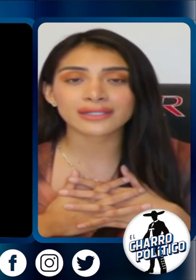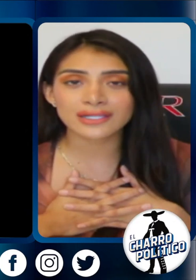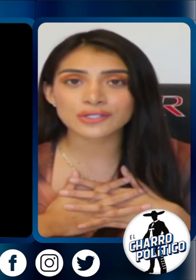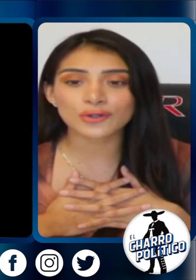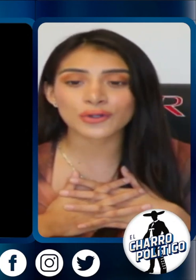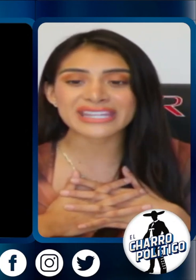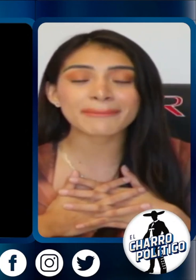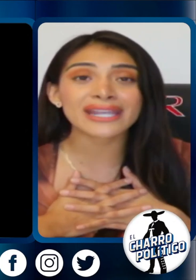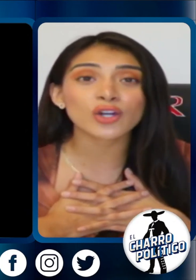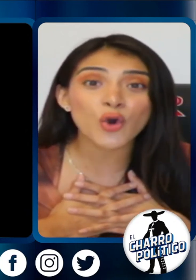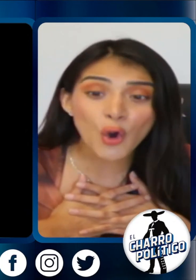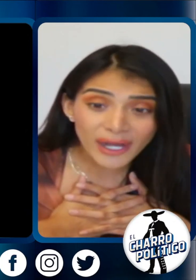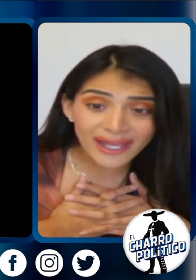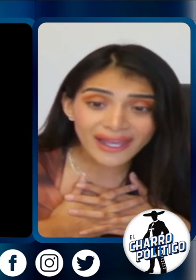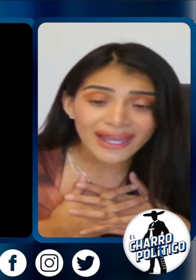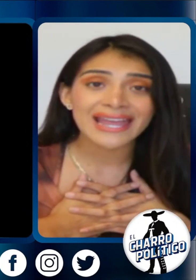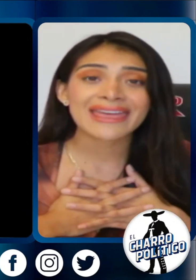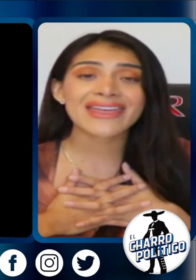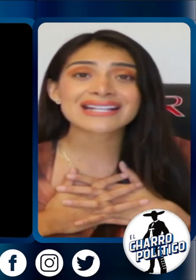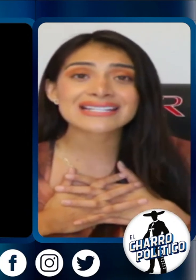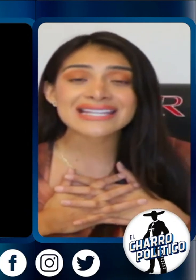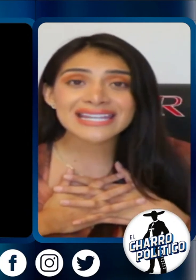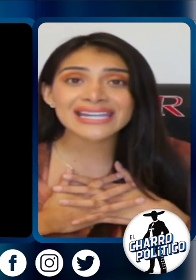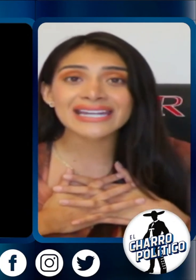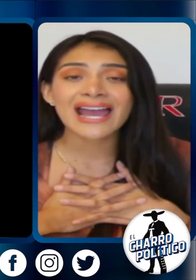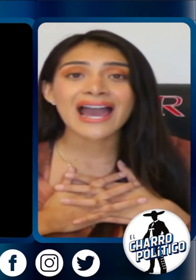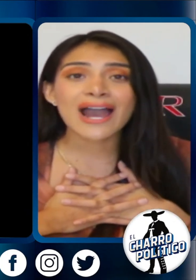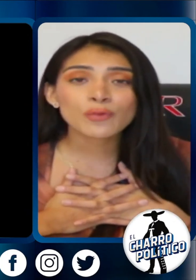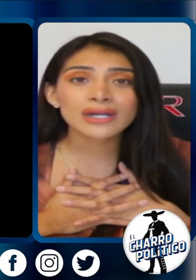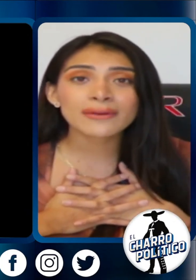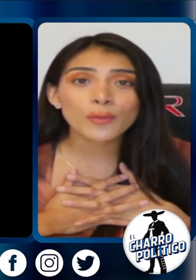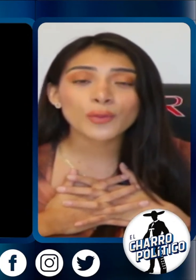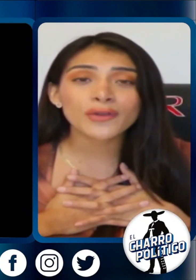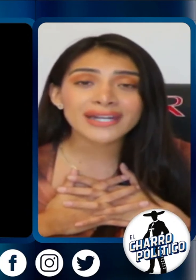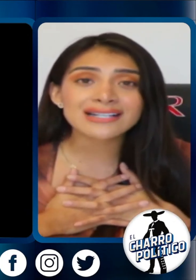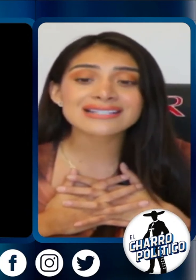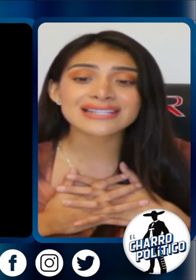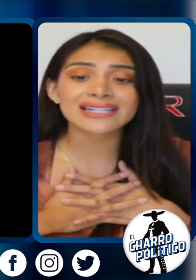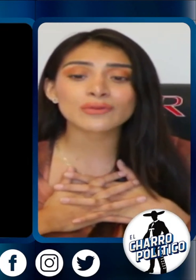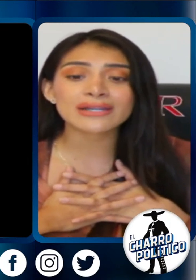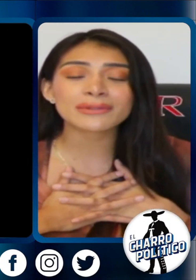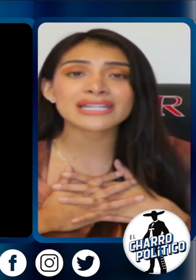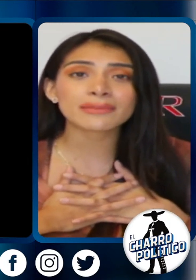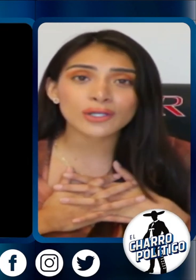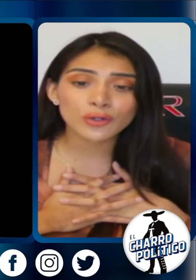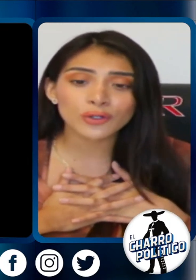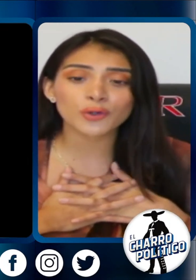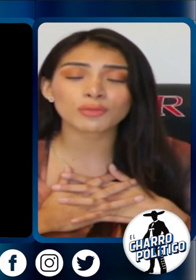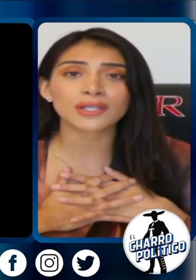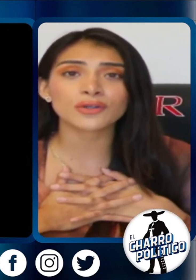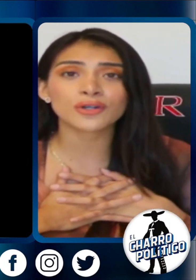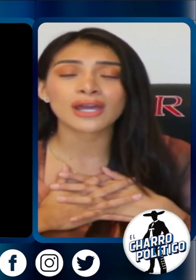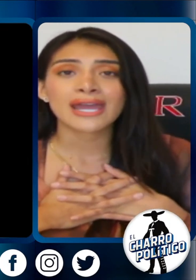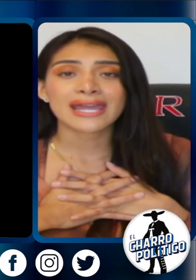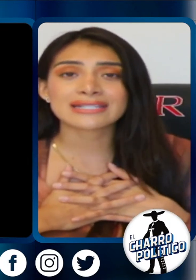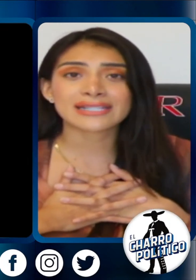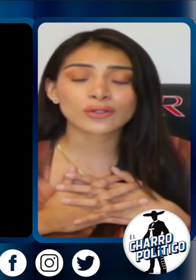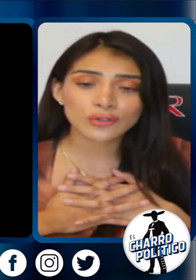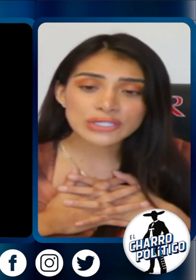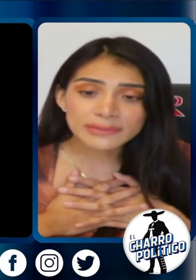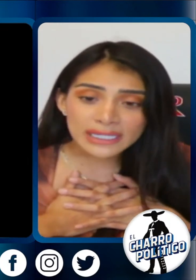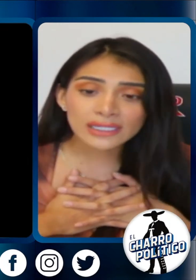solamente eso, de mejora, de acceder a una, o poder acceder a una vida mejor, con mayor